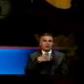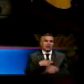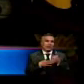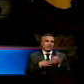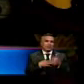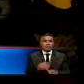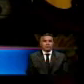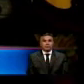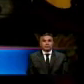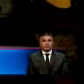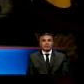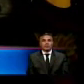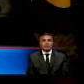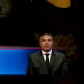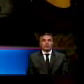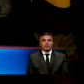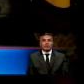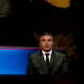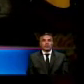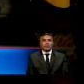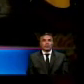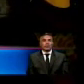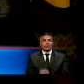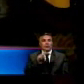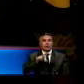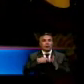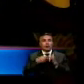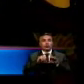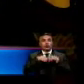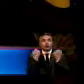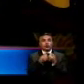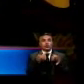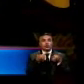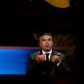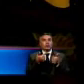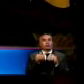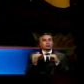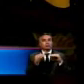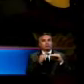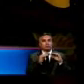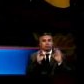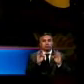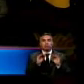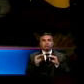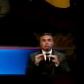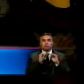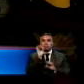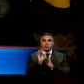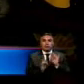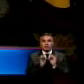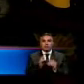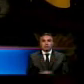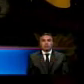eso no corresponde a una sociedad republicana,